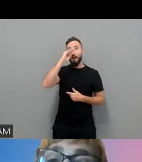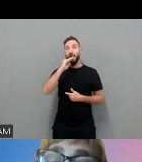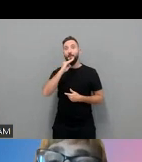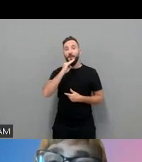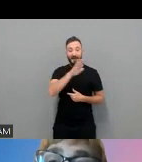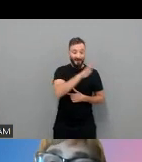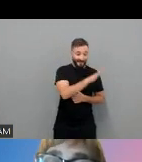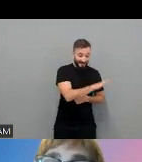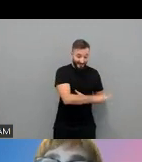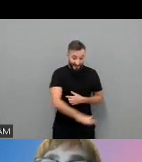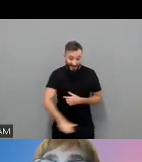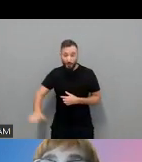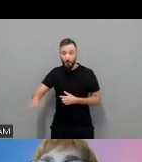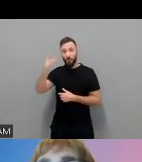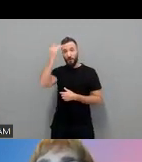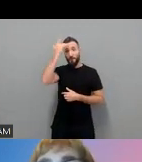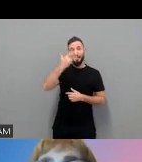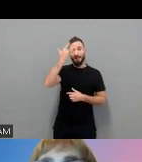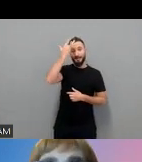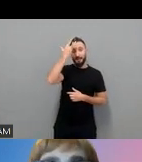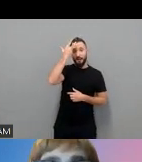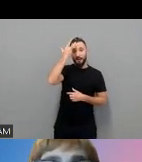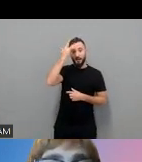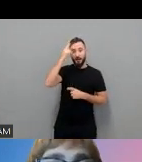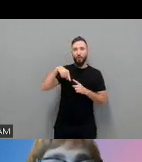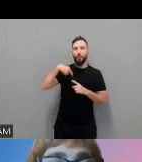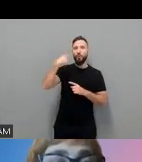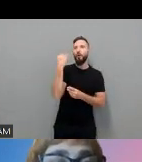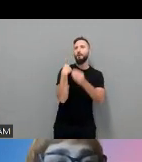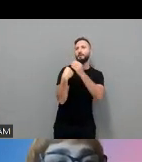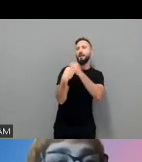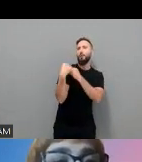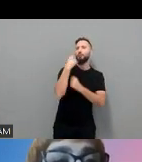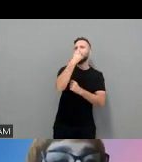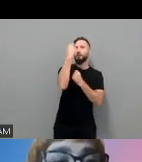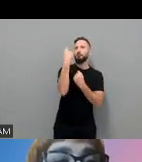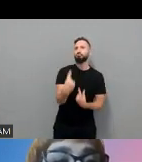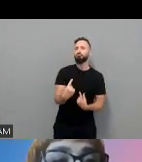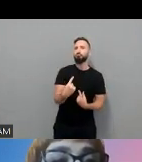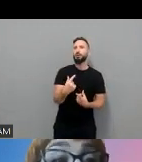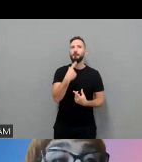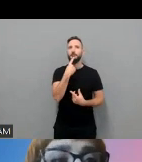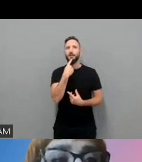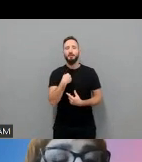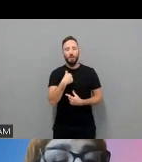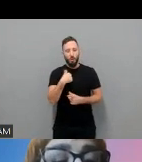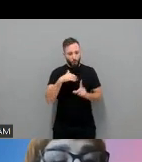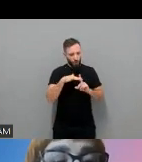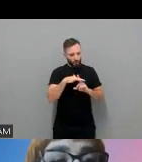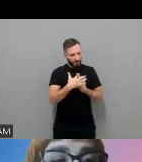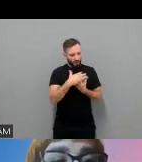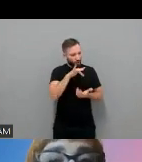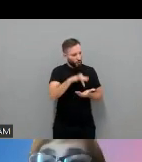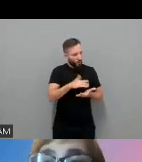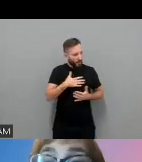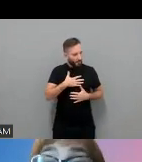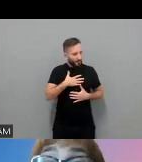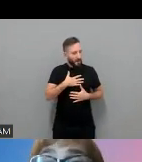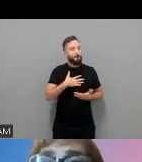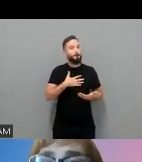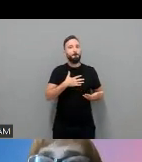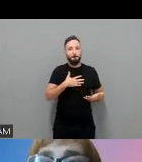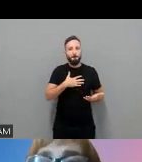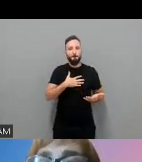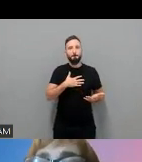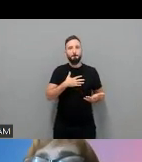con parálisis cerebral me lanzan la siguiente pregunta: Ángeles, a ver, yo la situación que tengo es que,